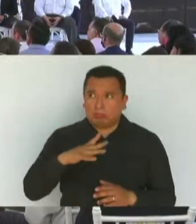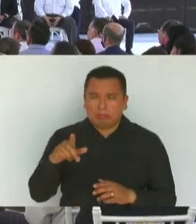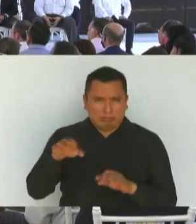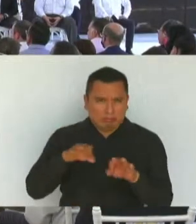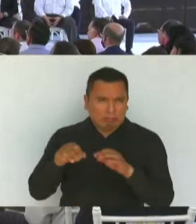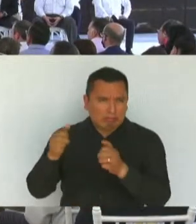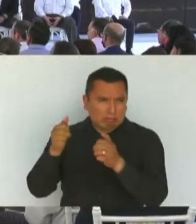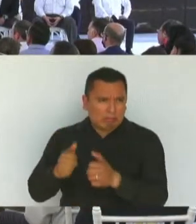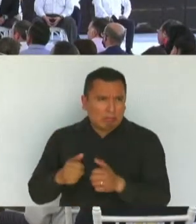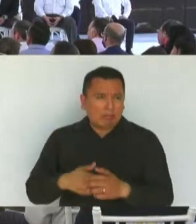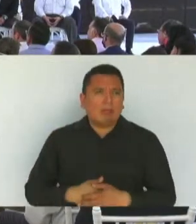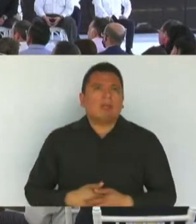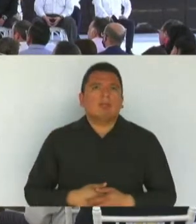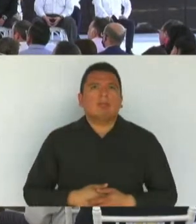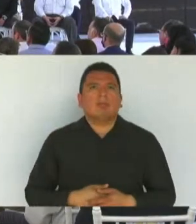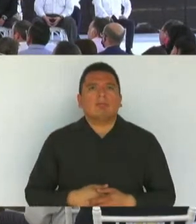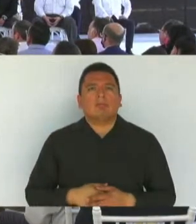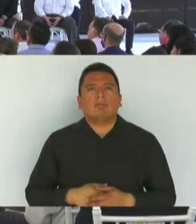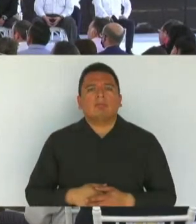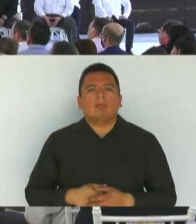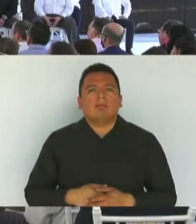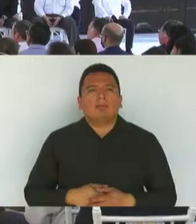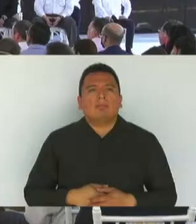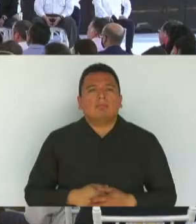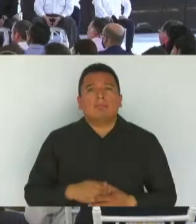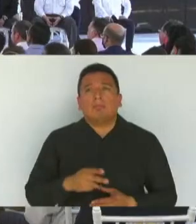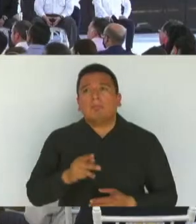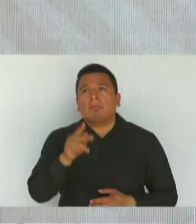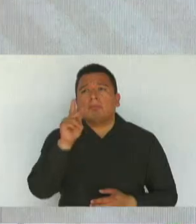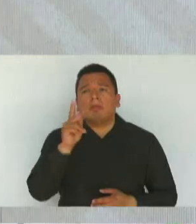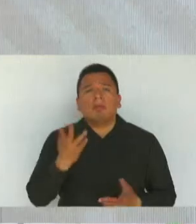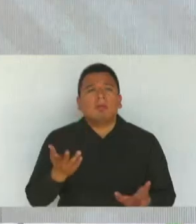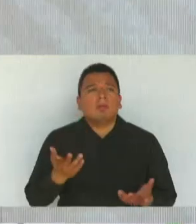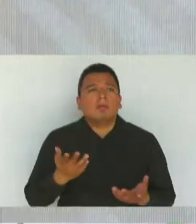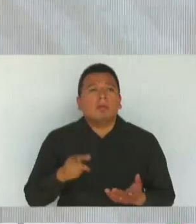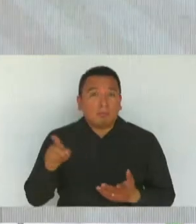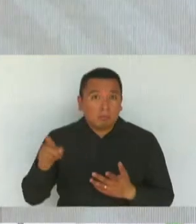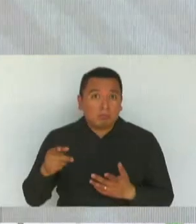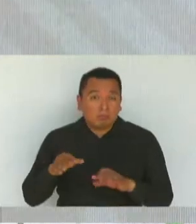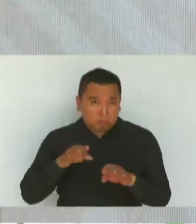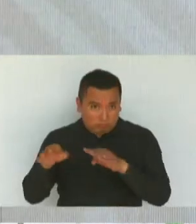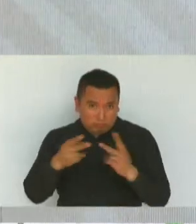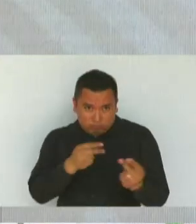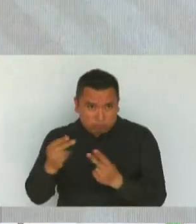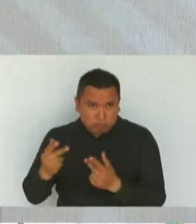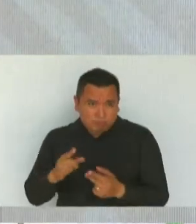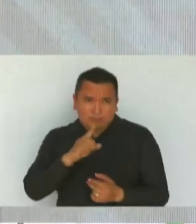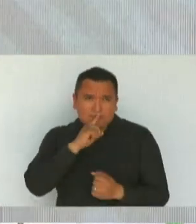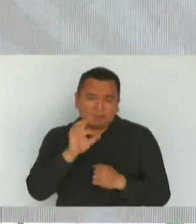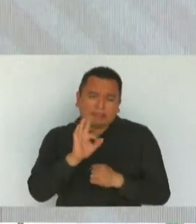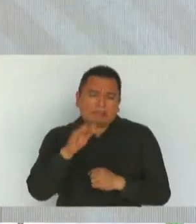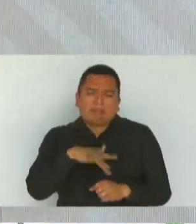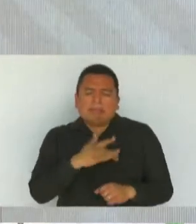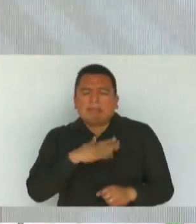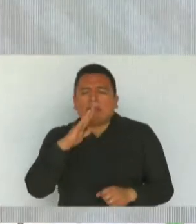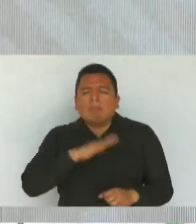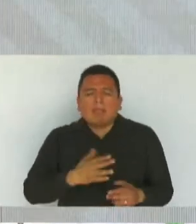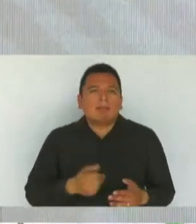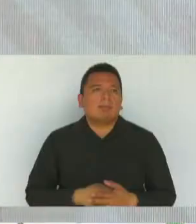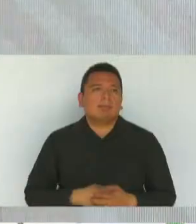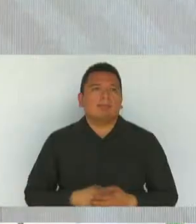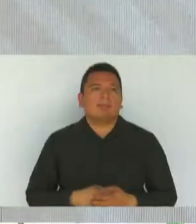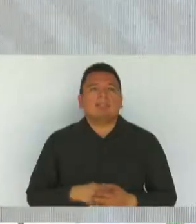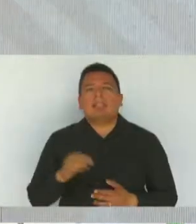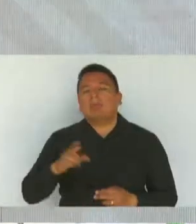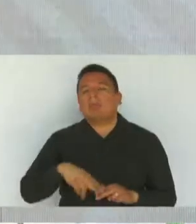espacio, ocupan el horario al que están asignados, pero que no están realizando la función que les corresponde. Calientasillas, se le